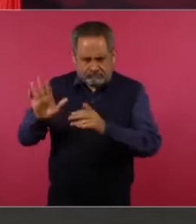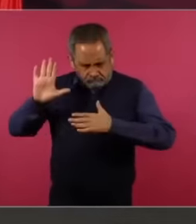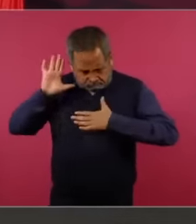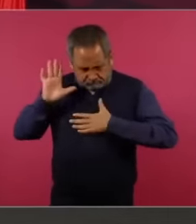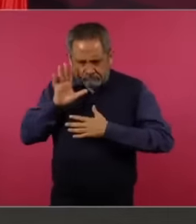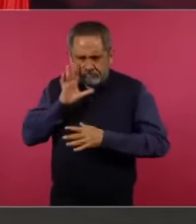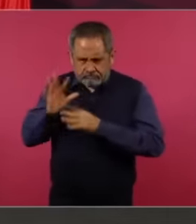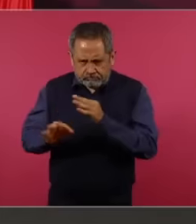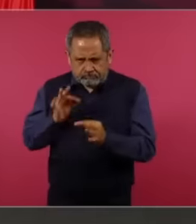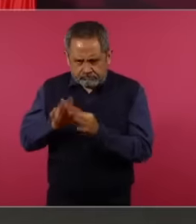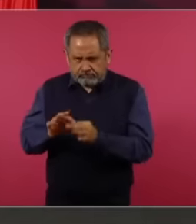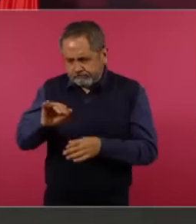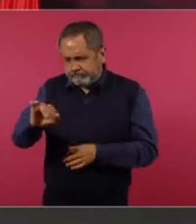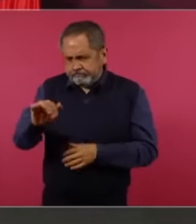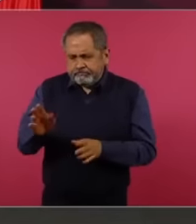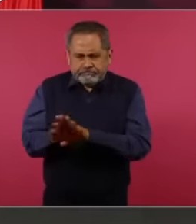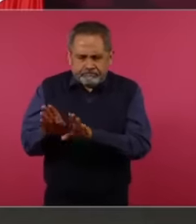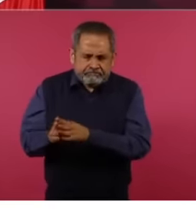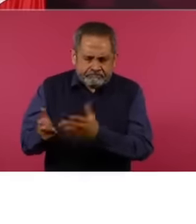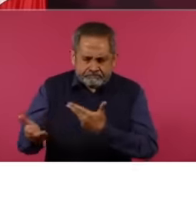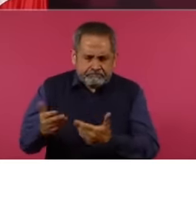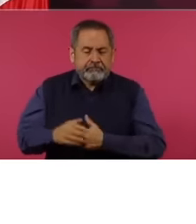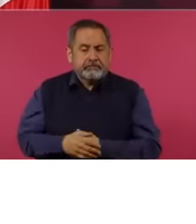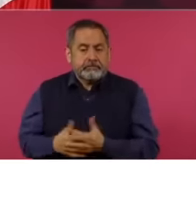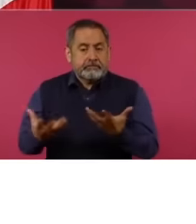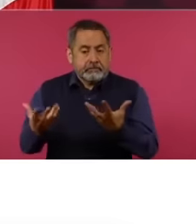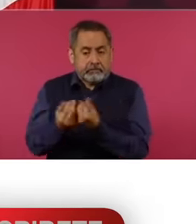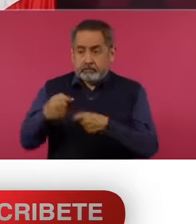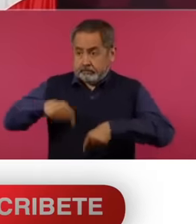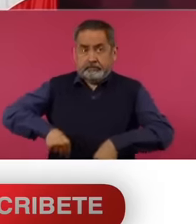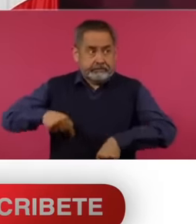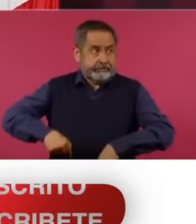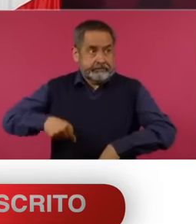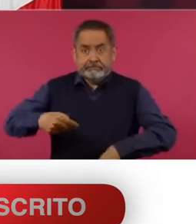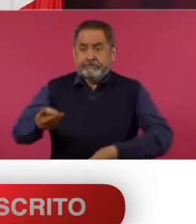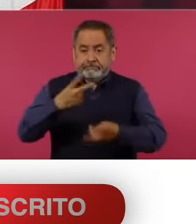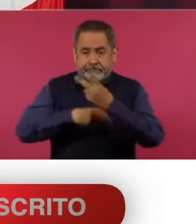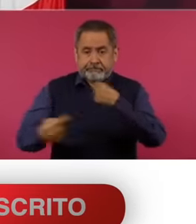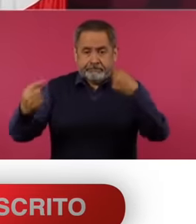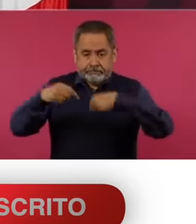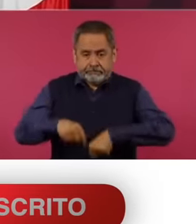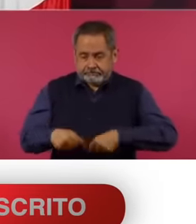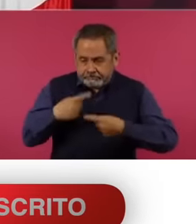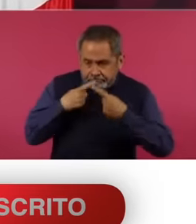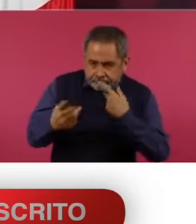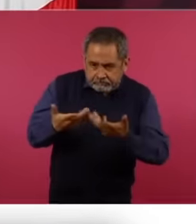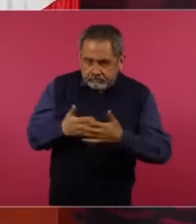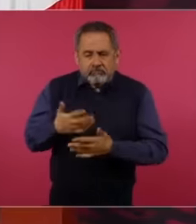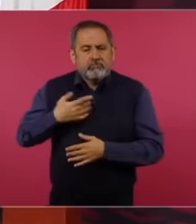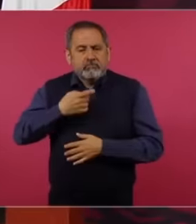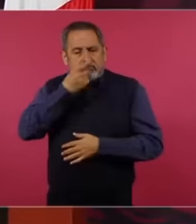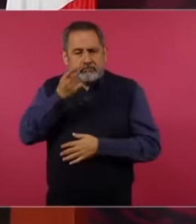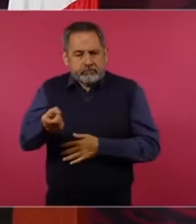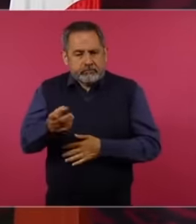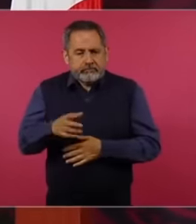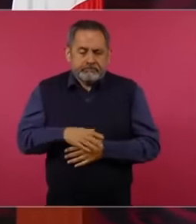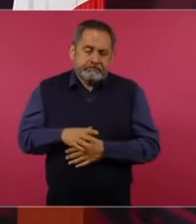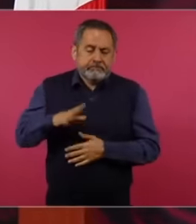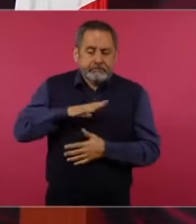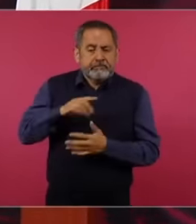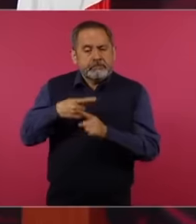compromiso. Entonces nos reunimos aquí en Palacio y les dijimos que habían